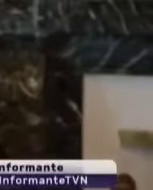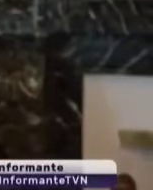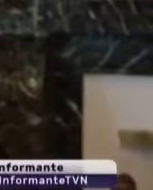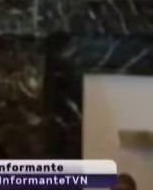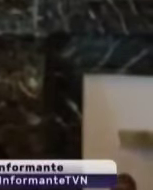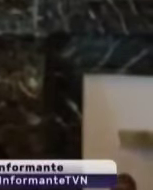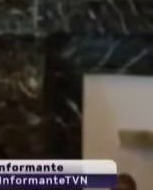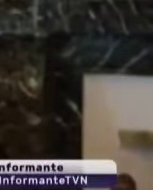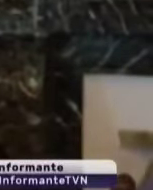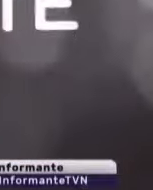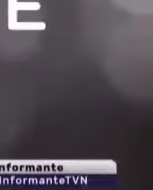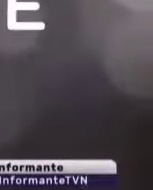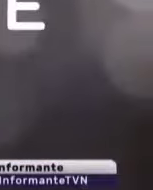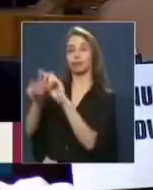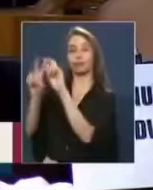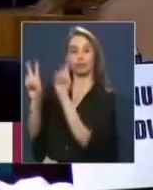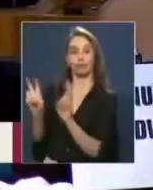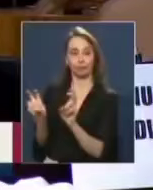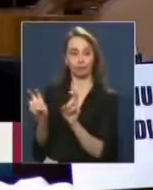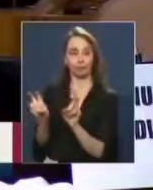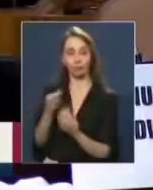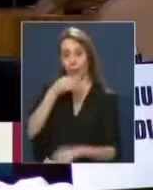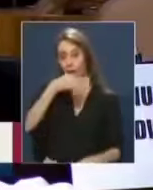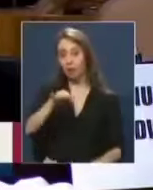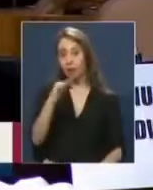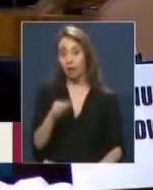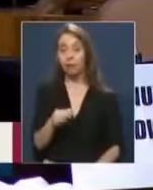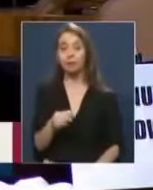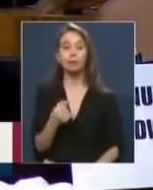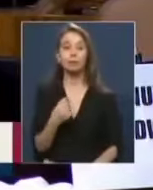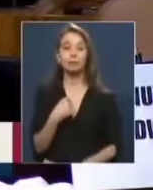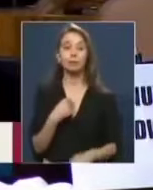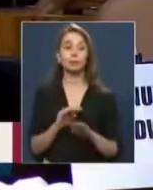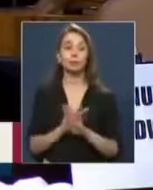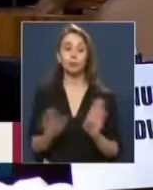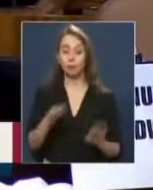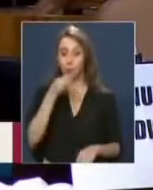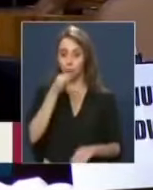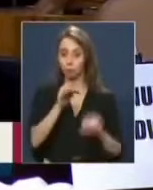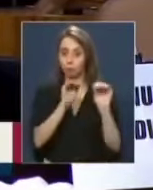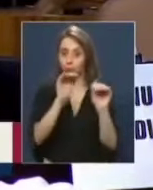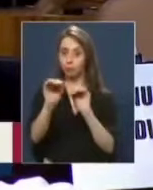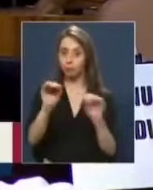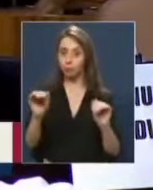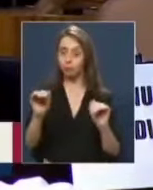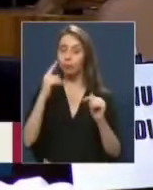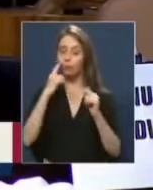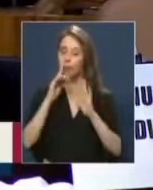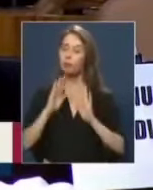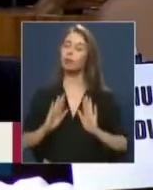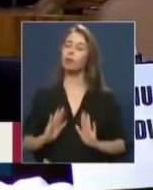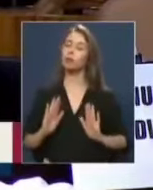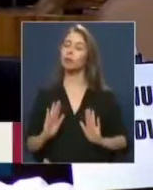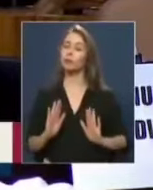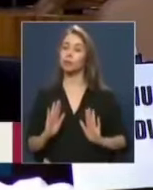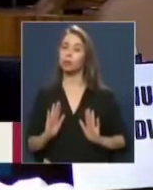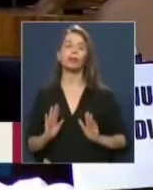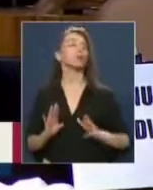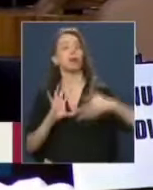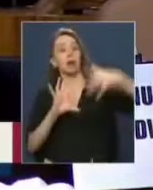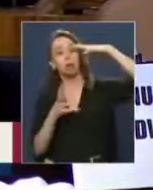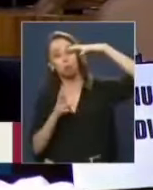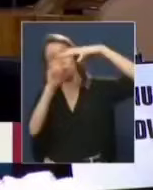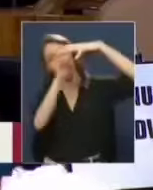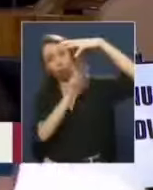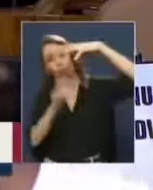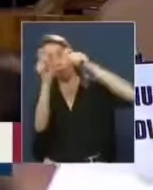quedó ahí en el Parlamento discutiendo. Solo puedo terminar haciendo un llamado a la mesura. El fenómeno migratorio no parará,